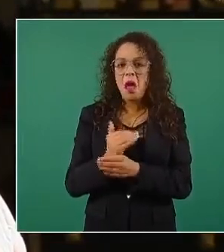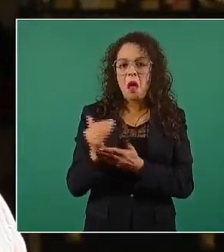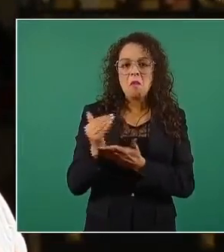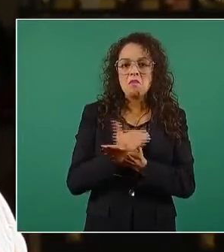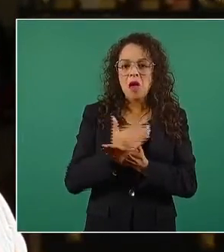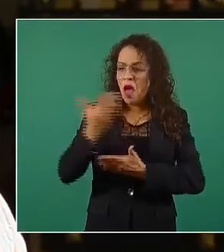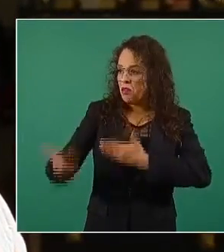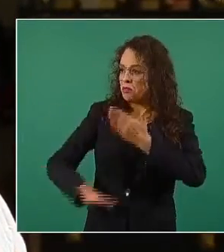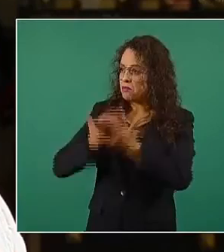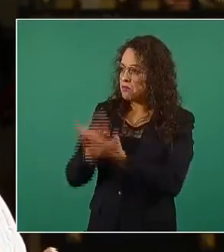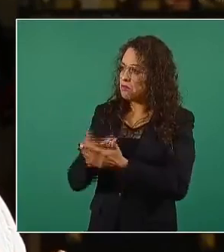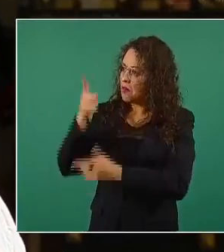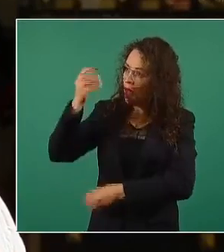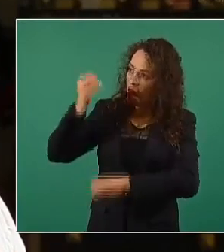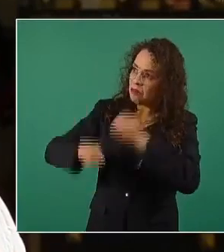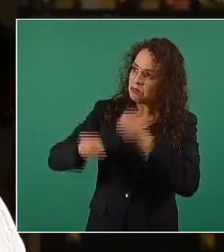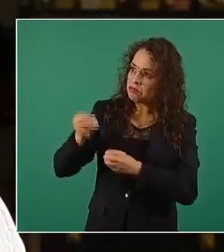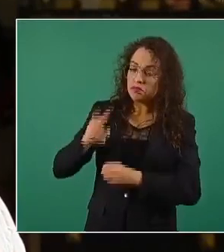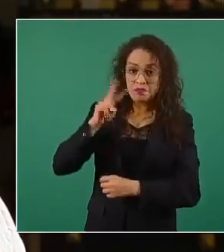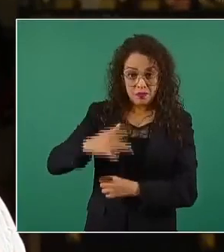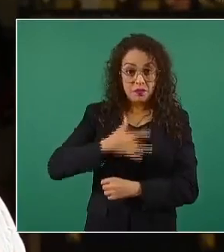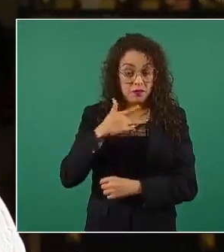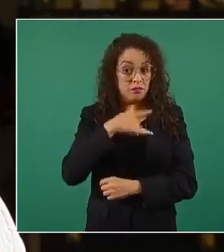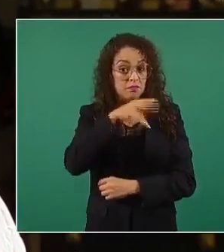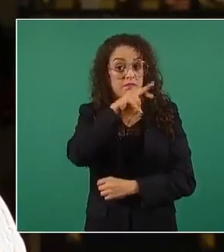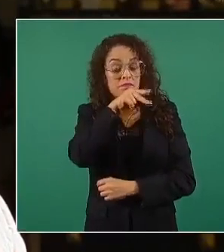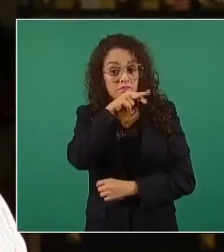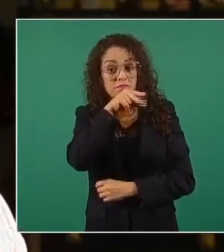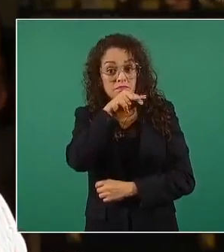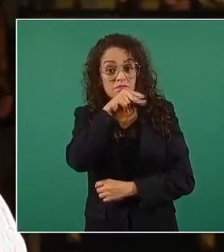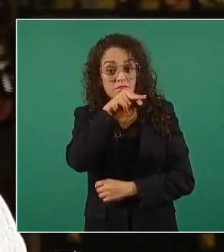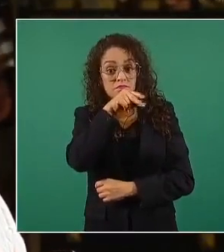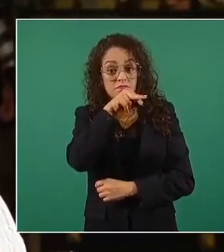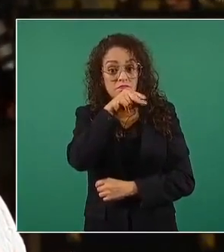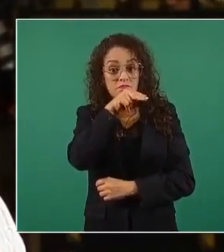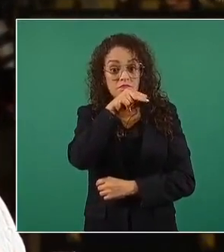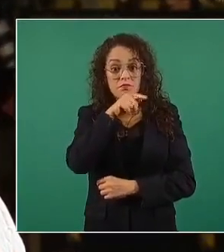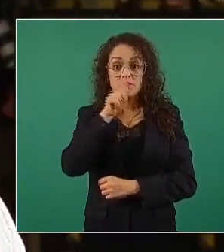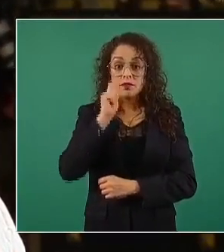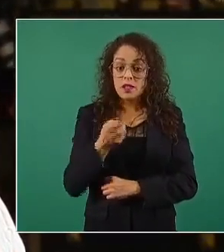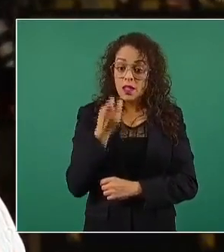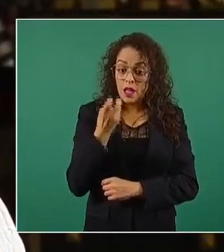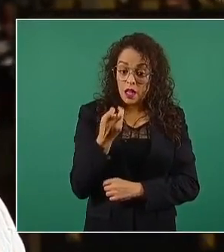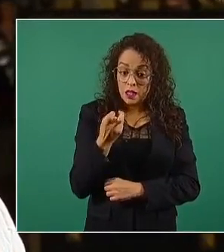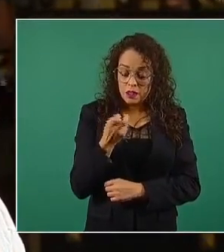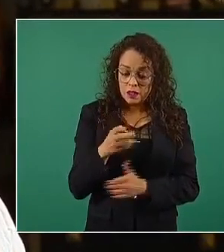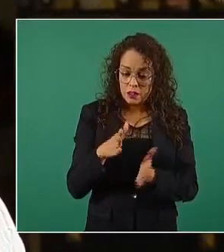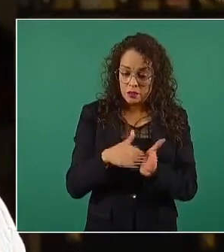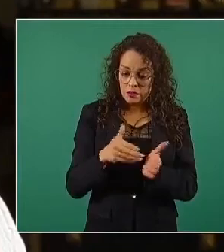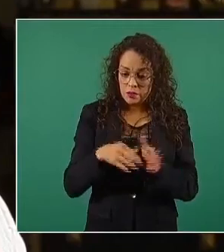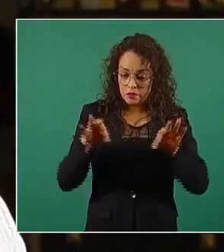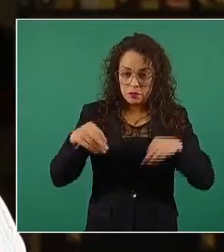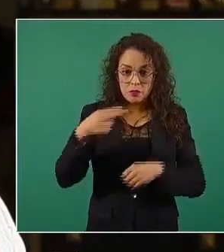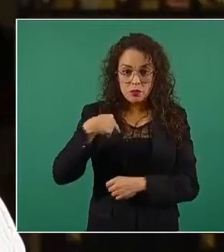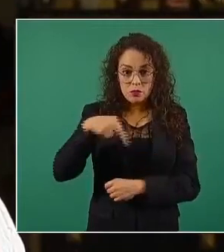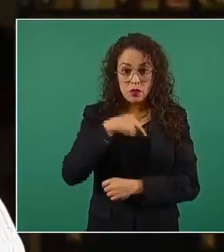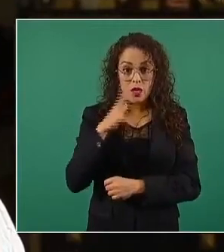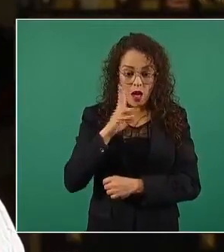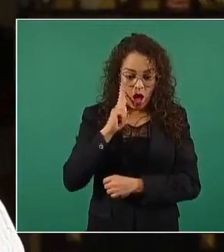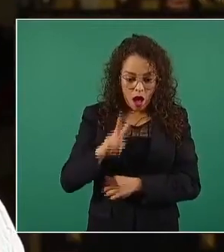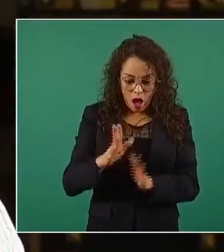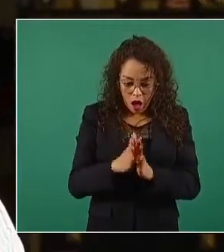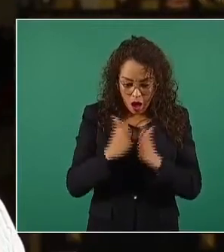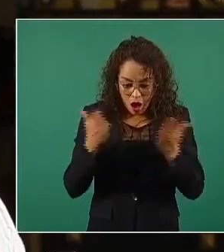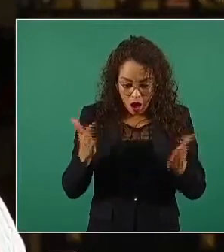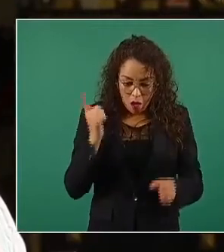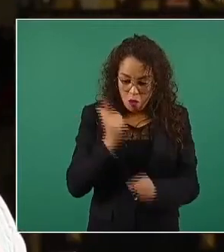tema que nos preocupa mucho, que es la cooptación de menores en estos documentos que, a los que tuvimos acceso en la revista